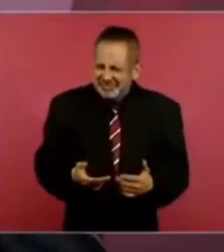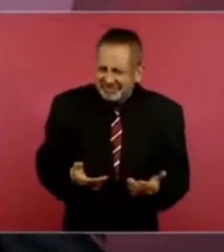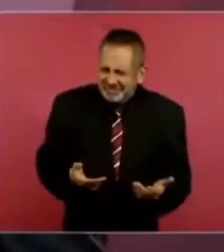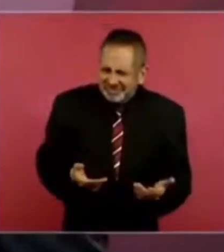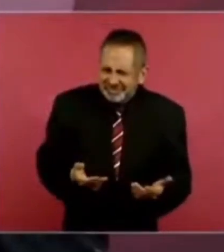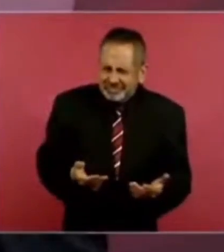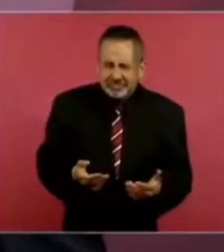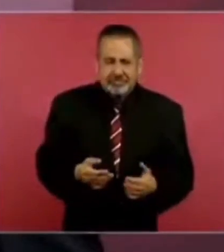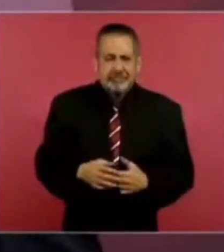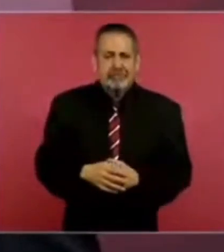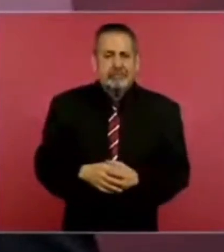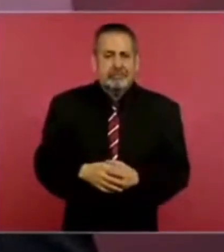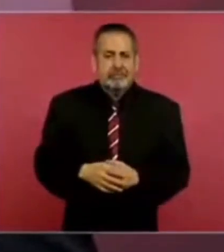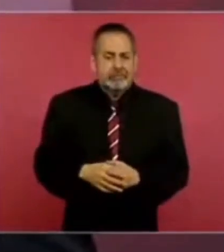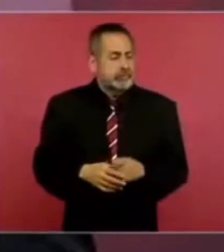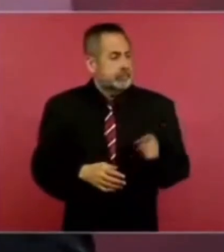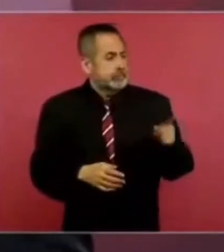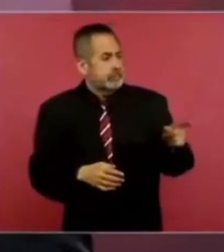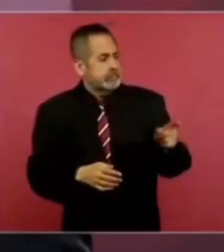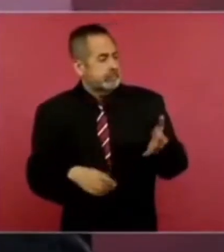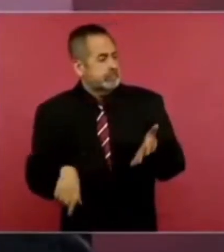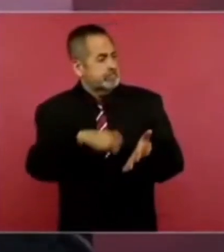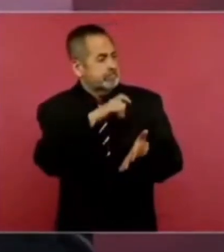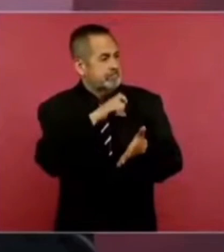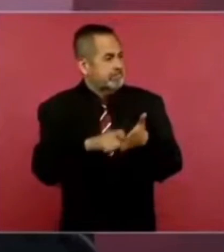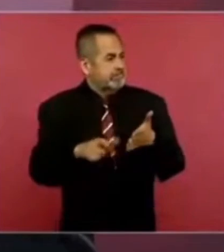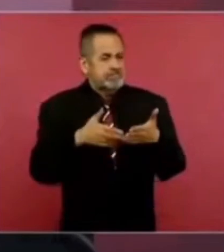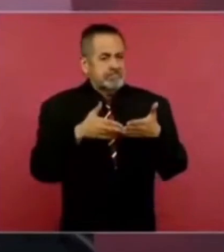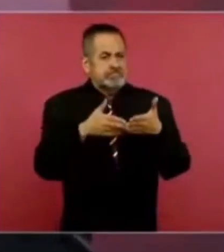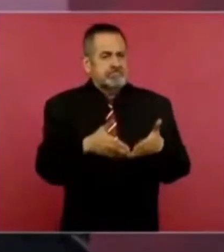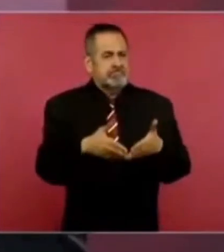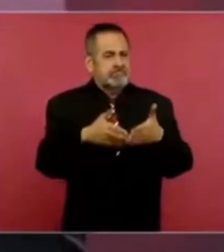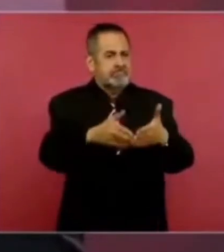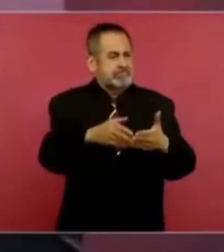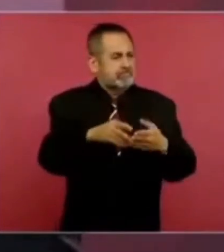Y en una de esas hasta te puedes comprar un yate.